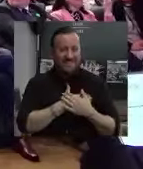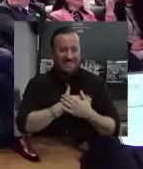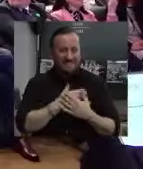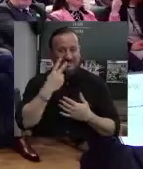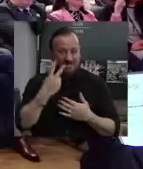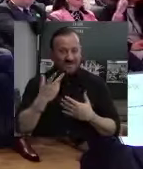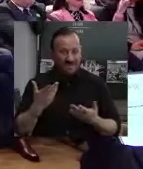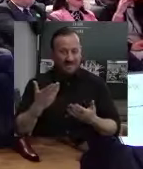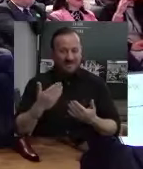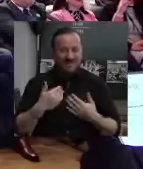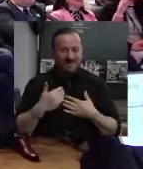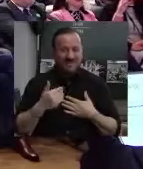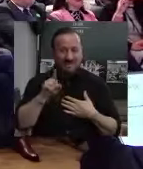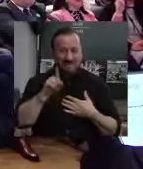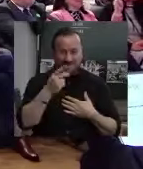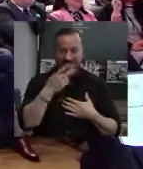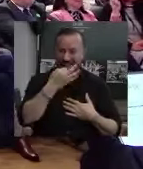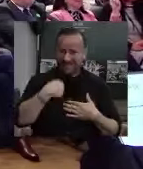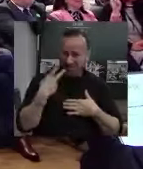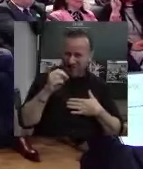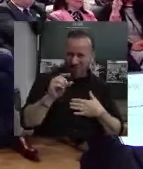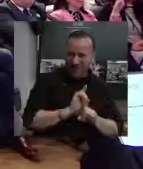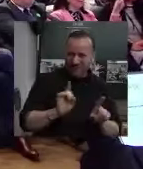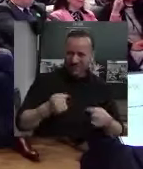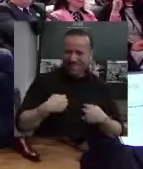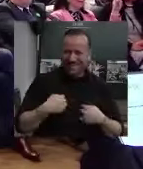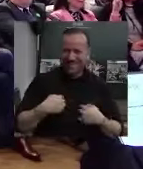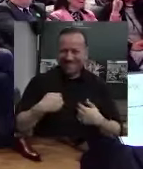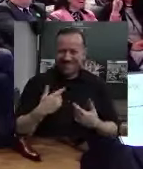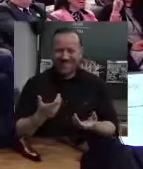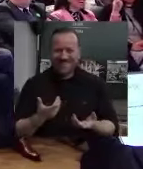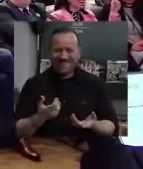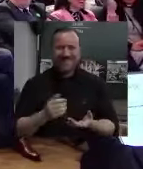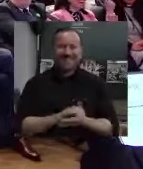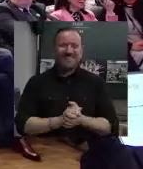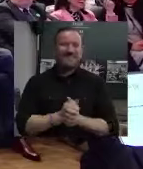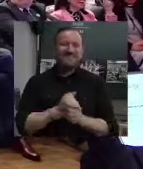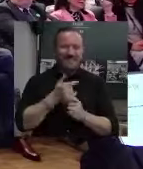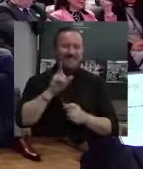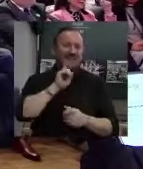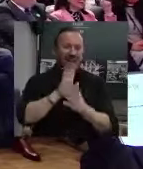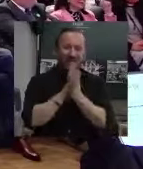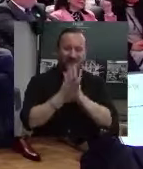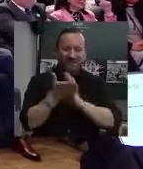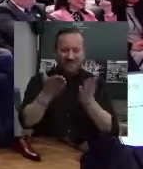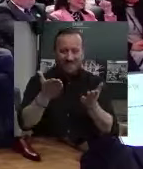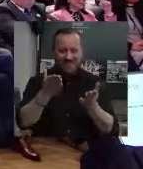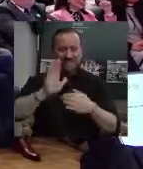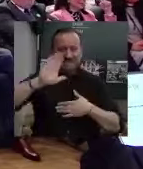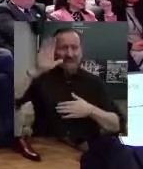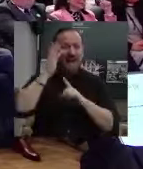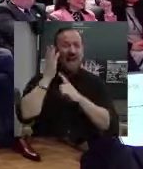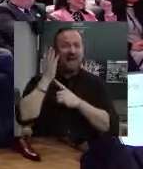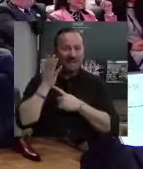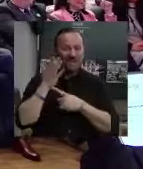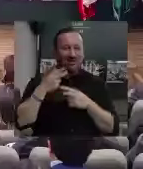ven bandida me negaste Ah ahí está todo Pedro la tecnología